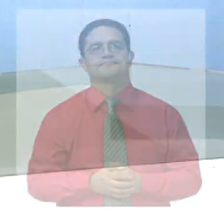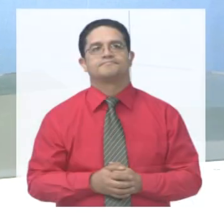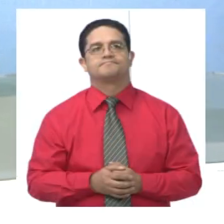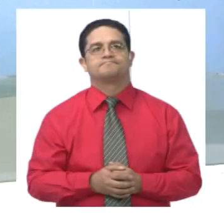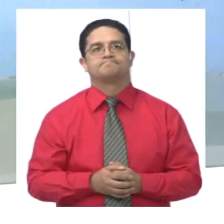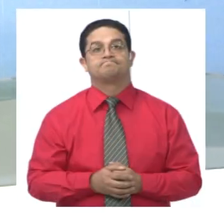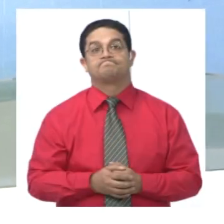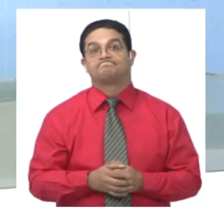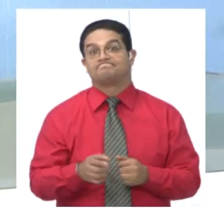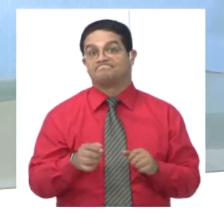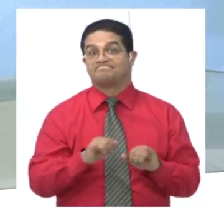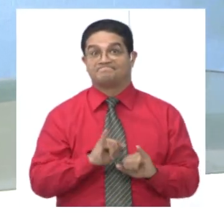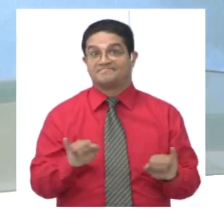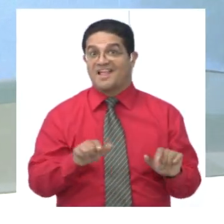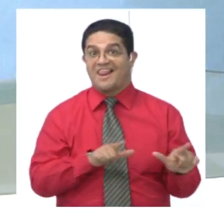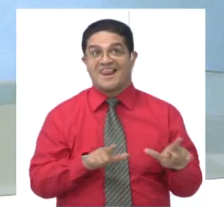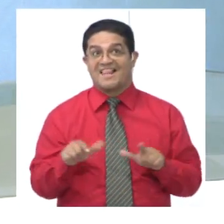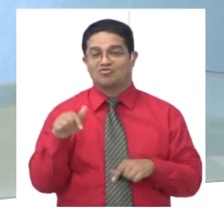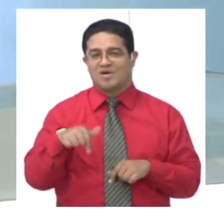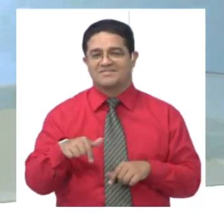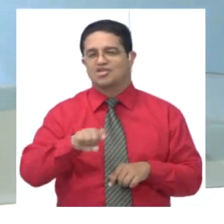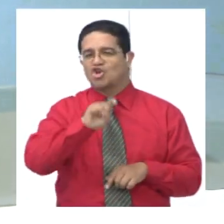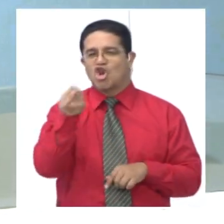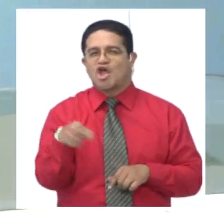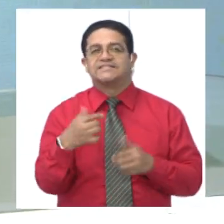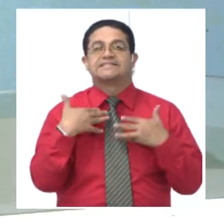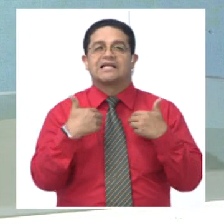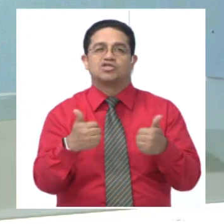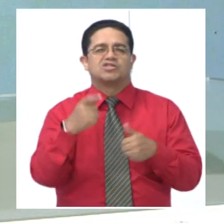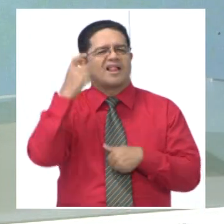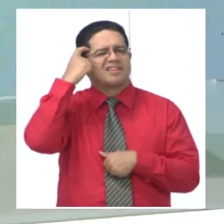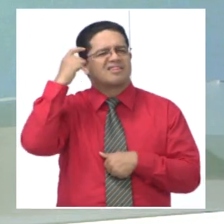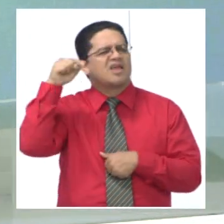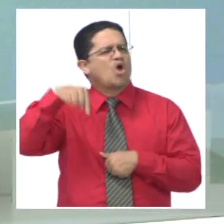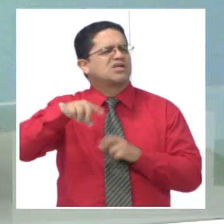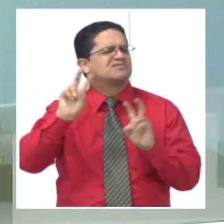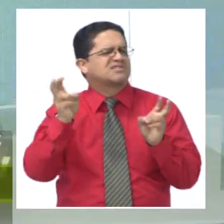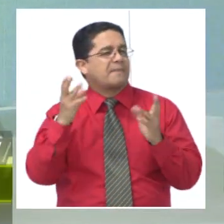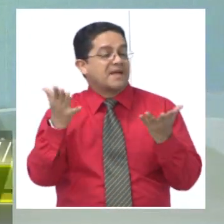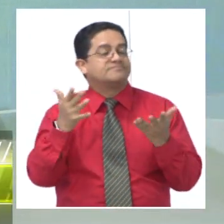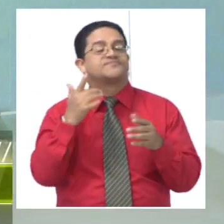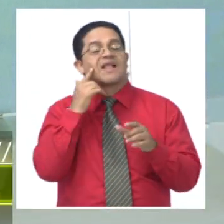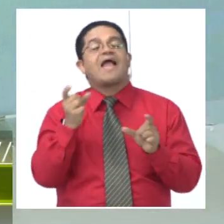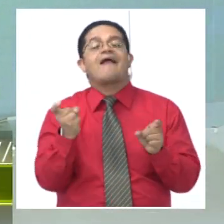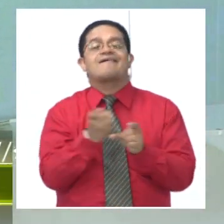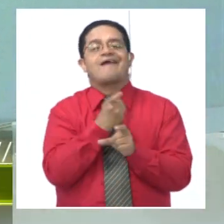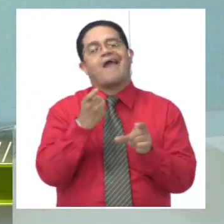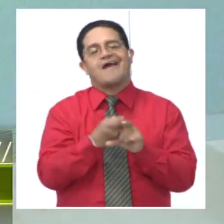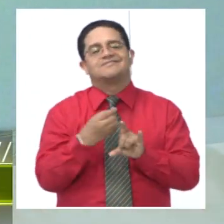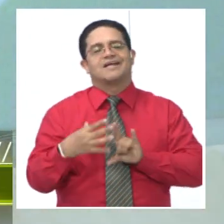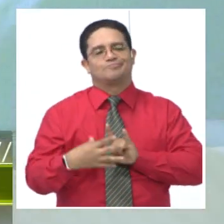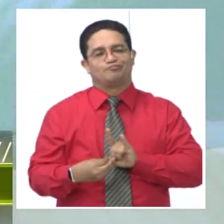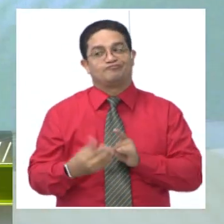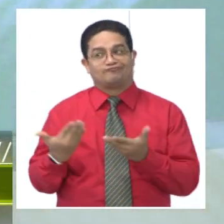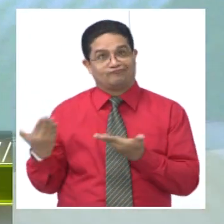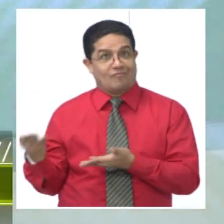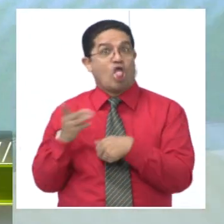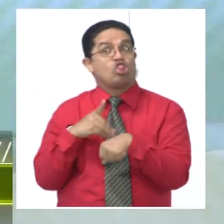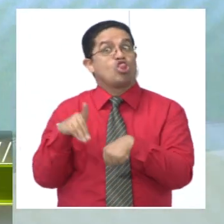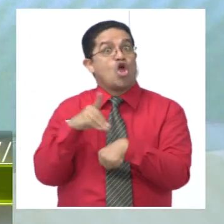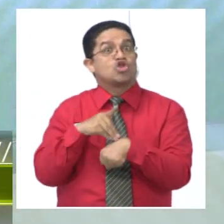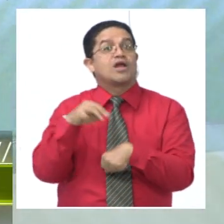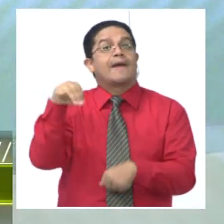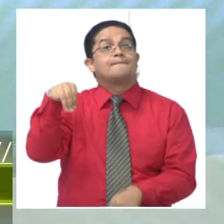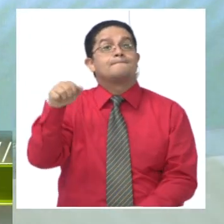Estamos en vivo en Noticias Globovisión Salud. El día de hoy estaremos hablando sobre cáncer de cuello uterino. La doctora Carmen Clara Mantellini nos